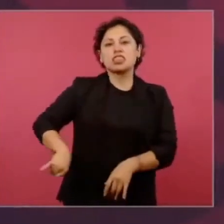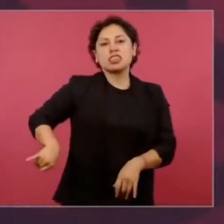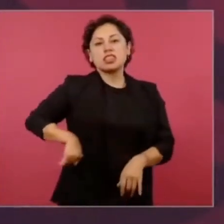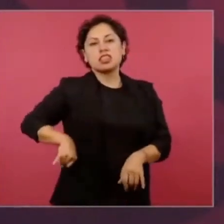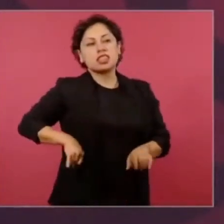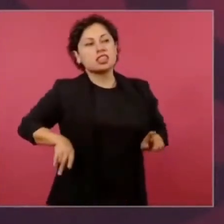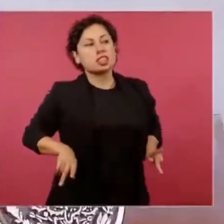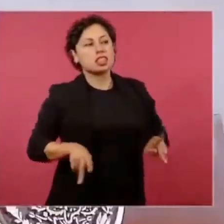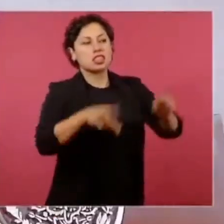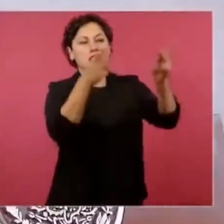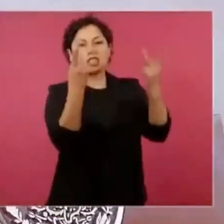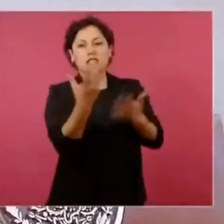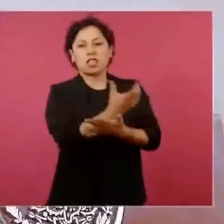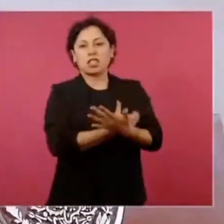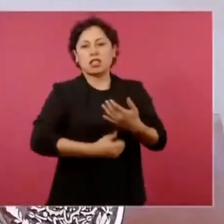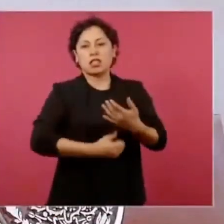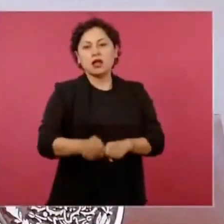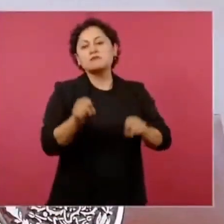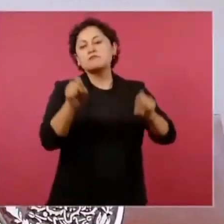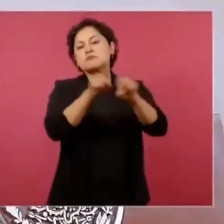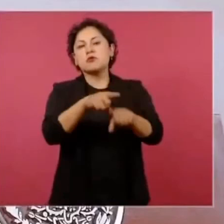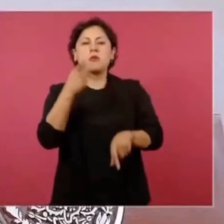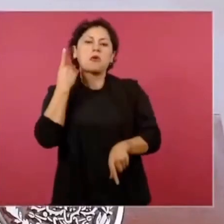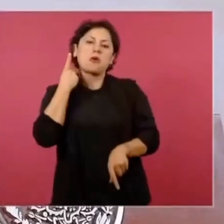económico y politiquero.